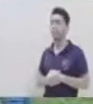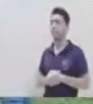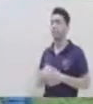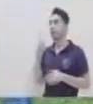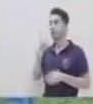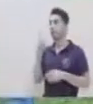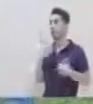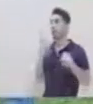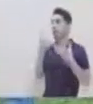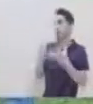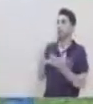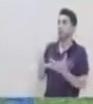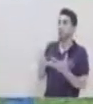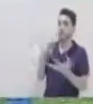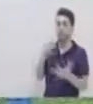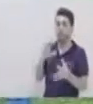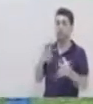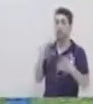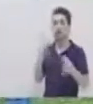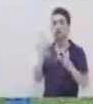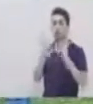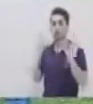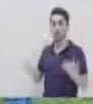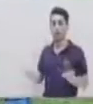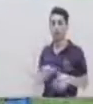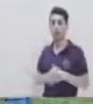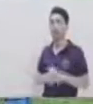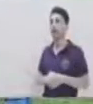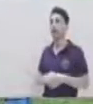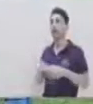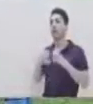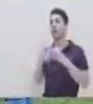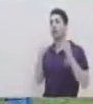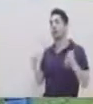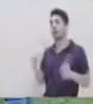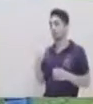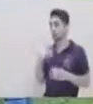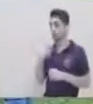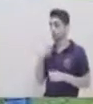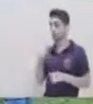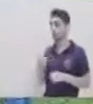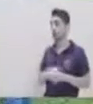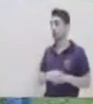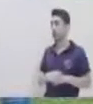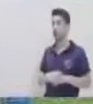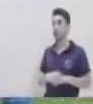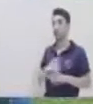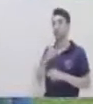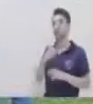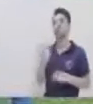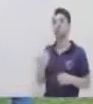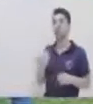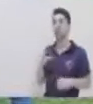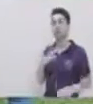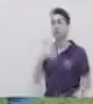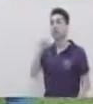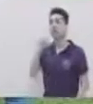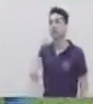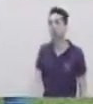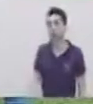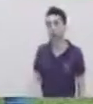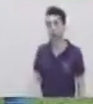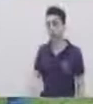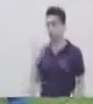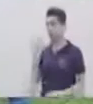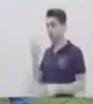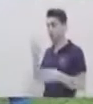hemos no te transmite existencia ni que una persona es. Entonces, cuando nos referimos que hay alguien, tenemos que decir estamos